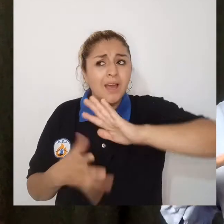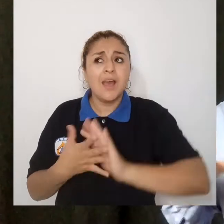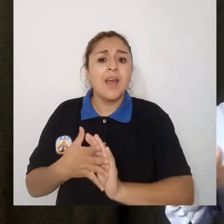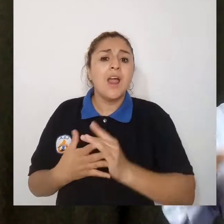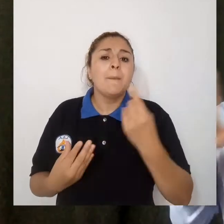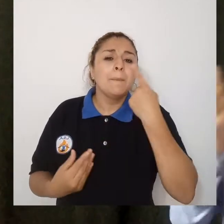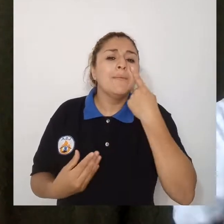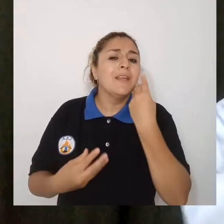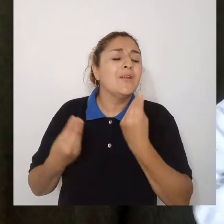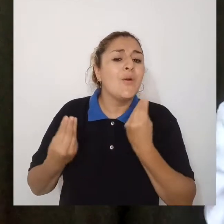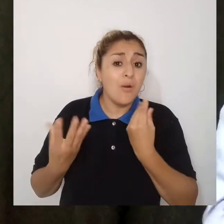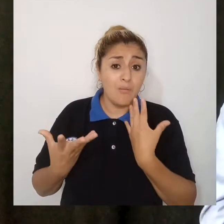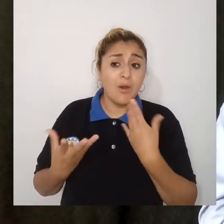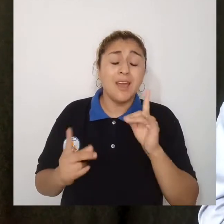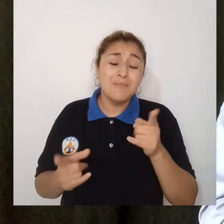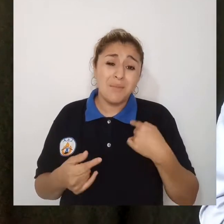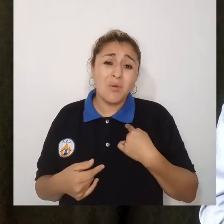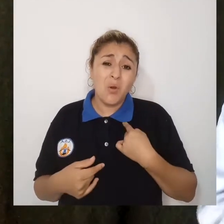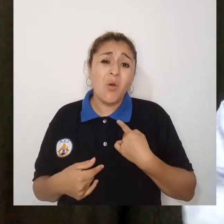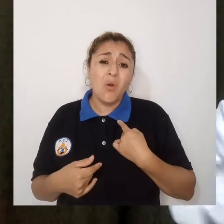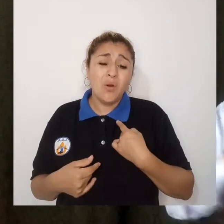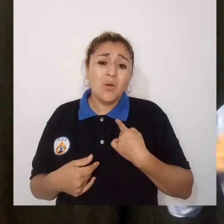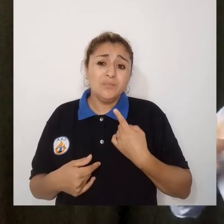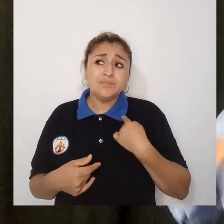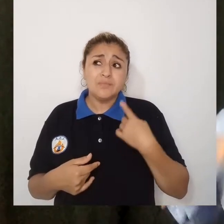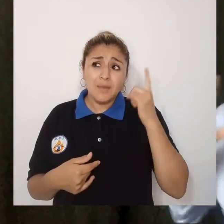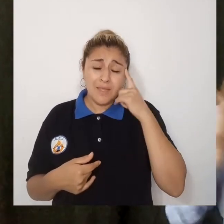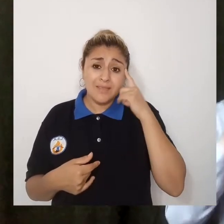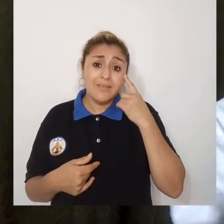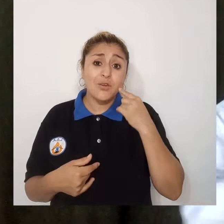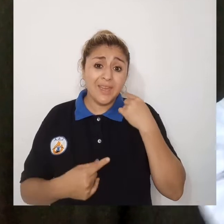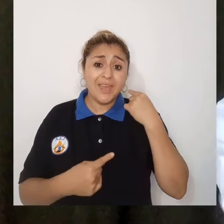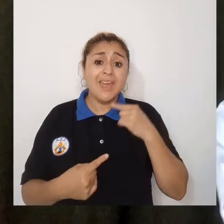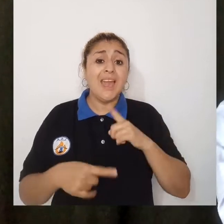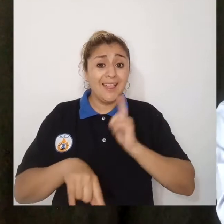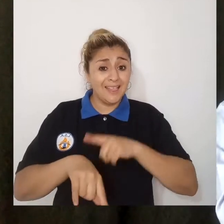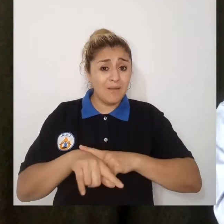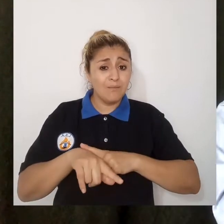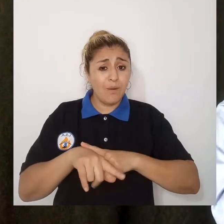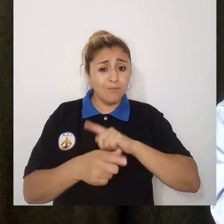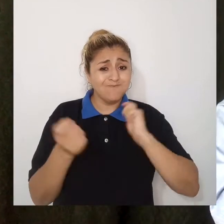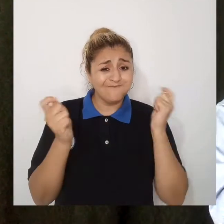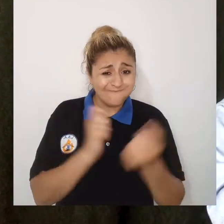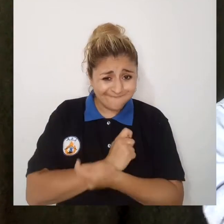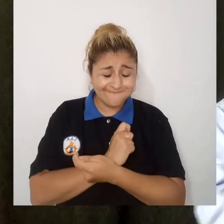acuerdo a cómo va cambiando todo para que la iglesia siga viviendo una actitud plena